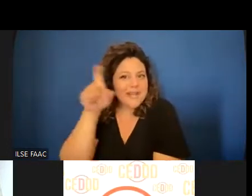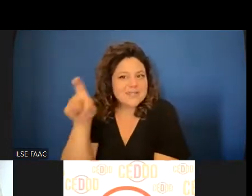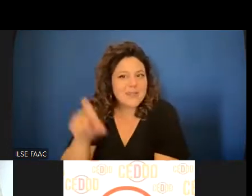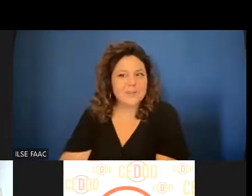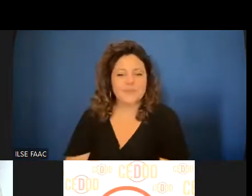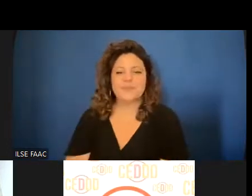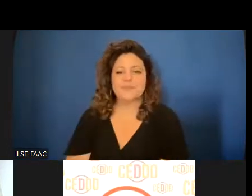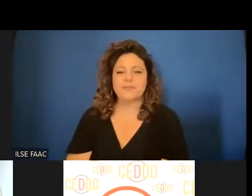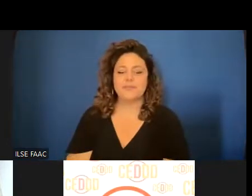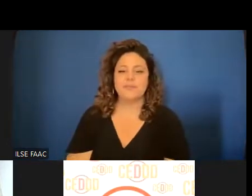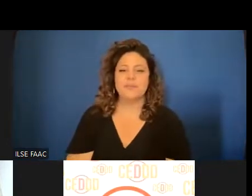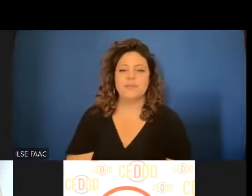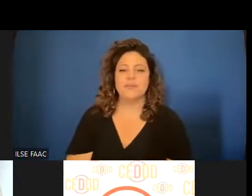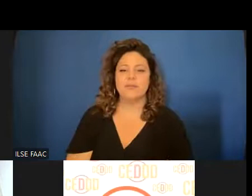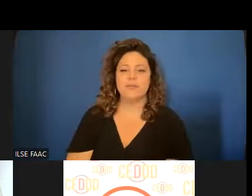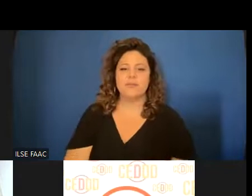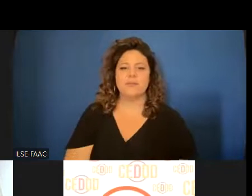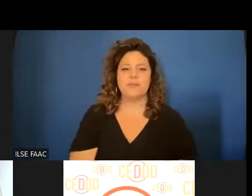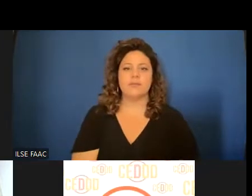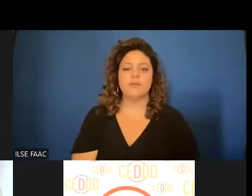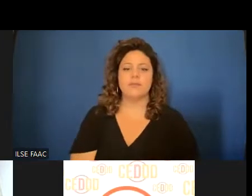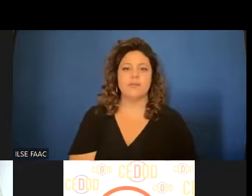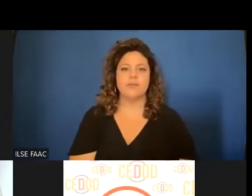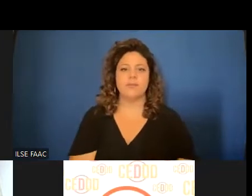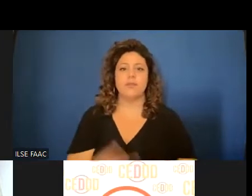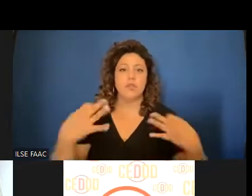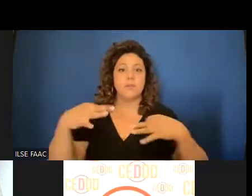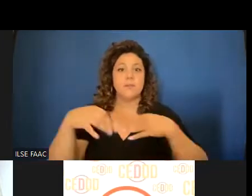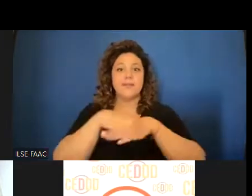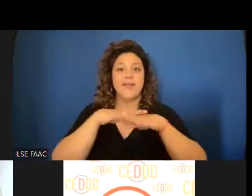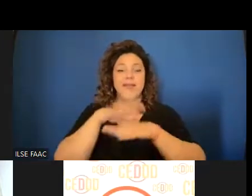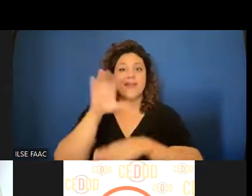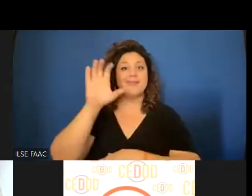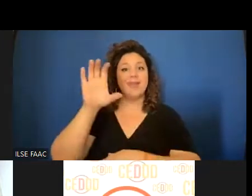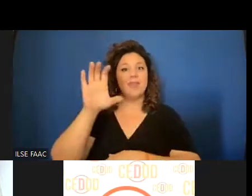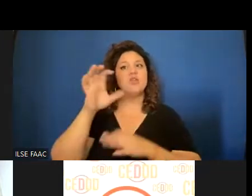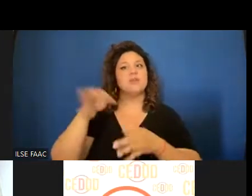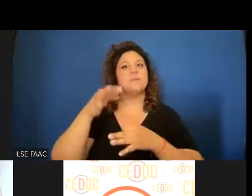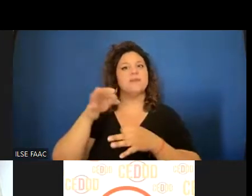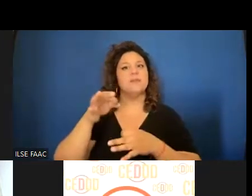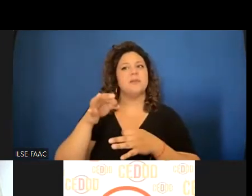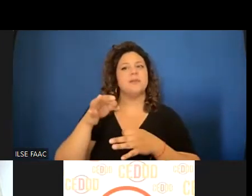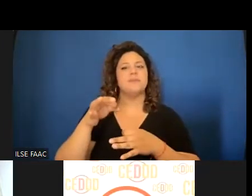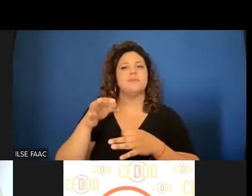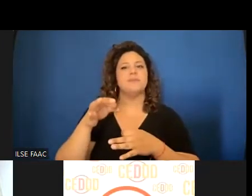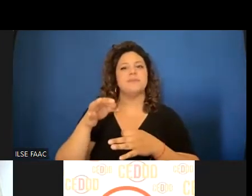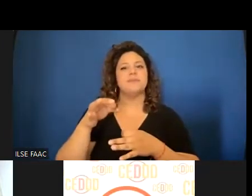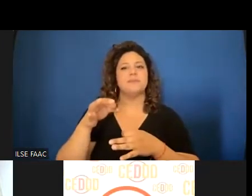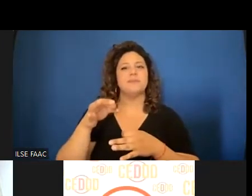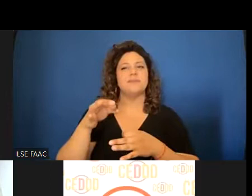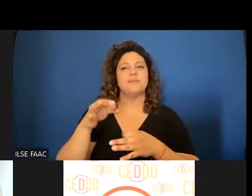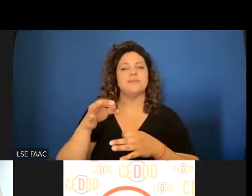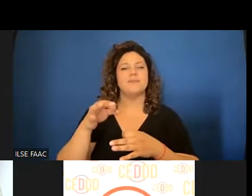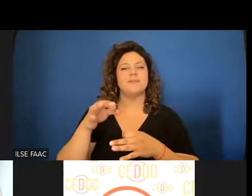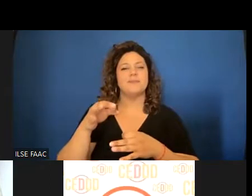complicada para una persona pues, que se le reconoce una incapacidad permanente absoluta, ¿no? Y tiene que